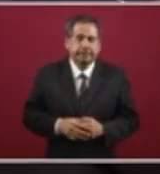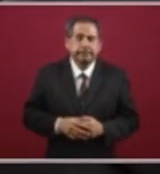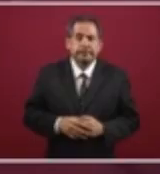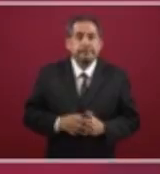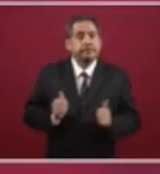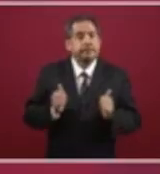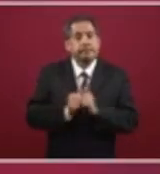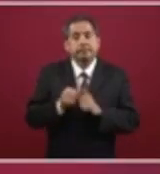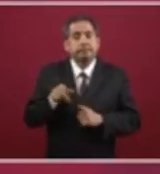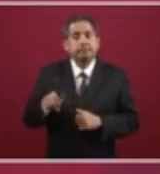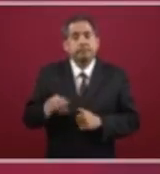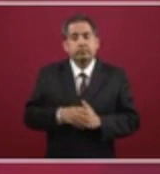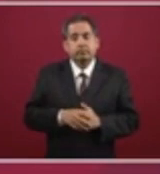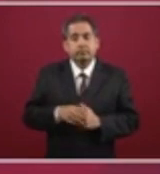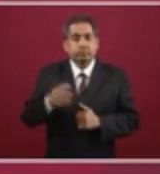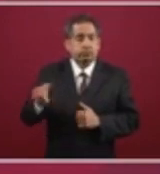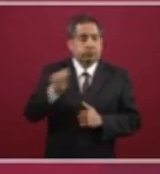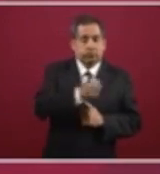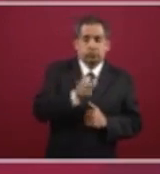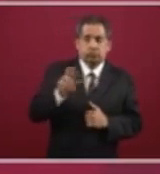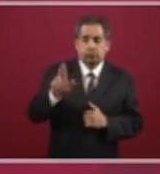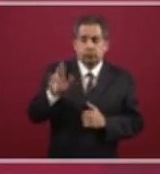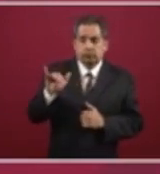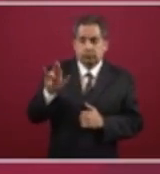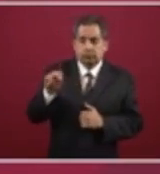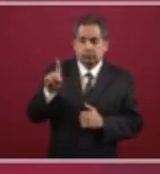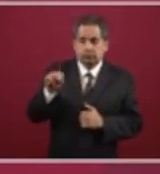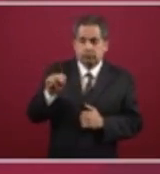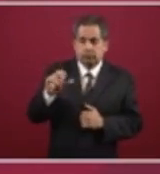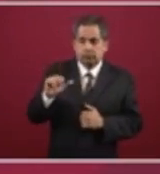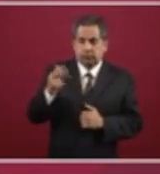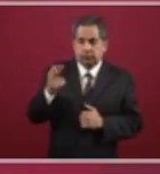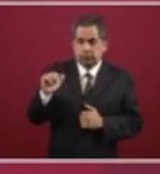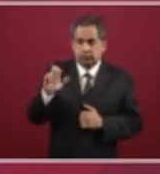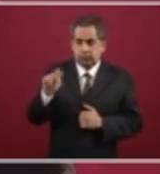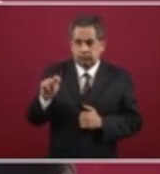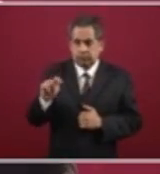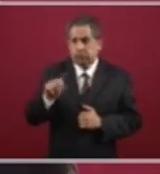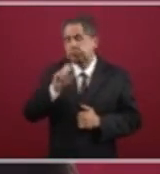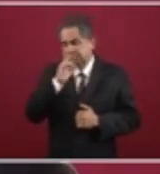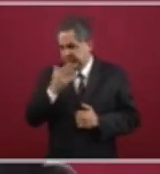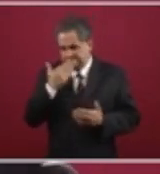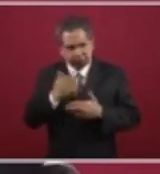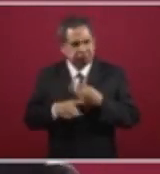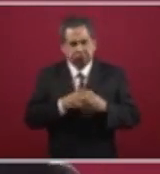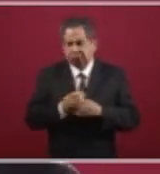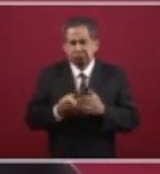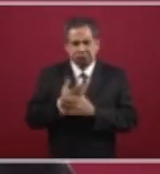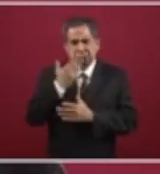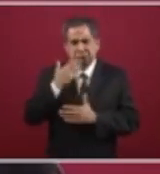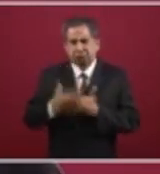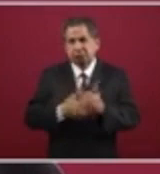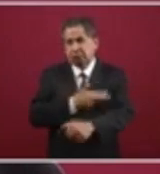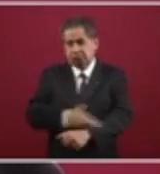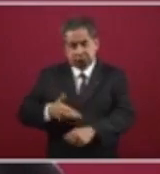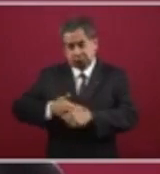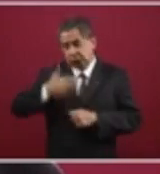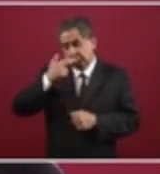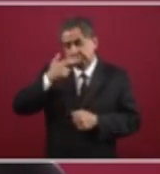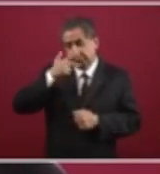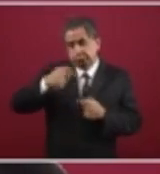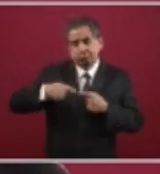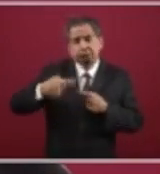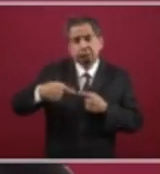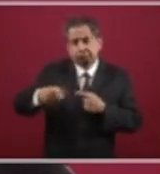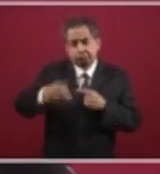con Ricardo Agüet hay garantía de que vamos a ir mejorando todas las